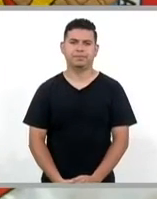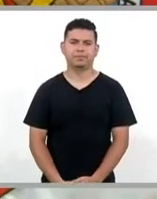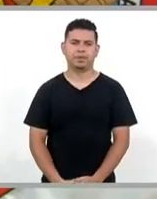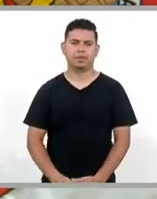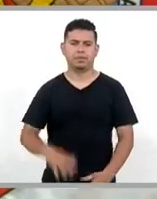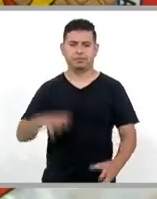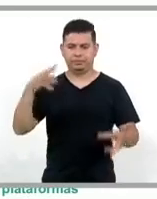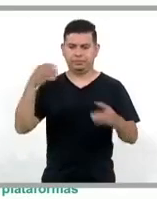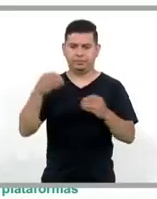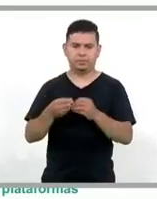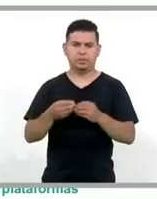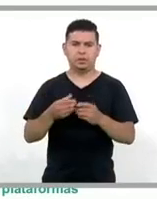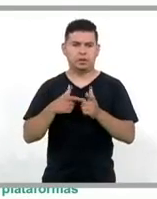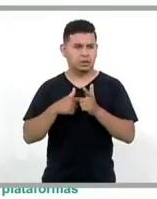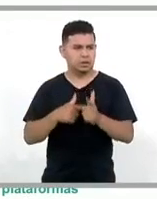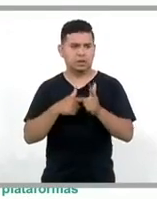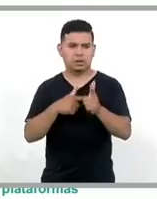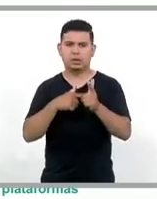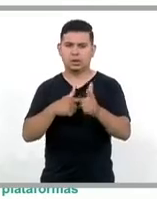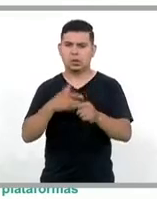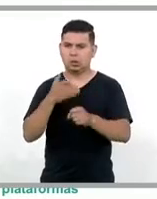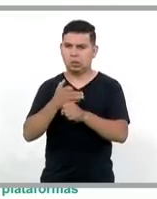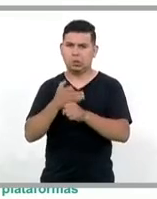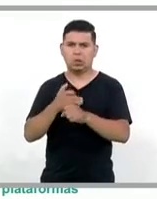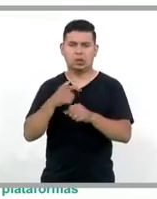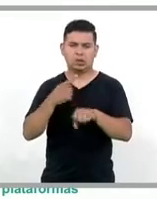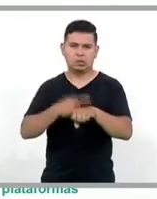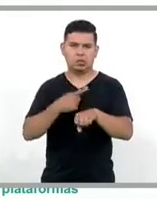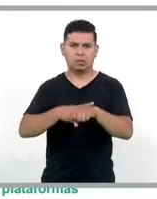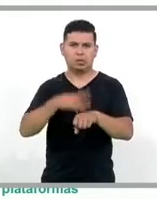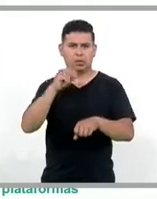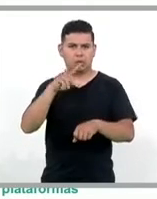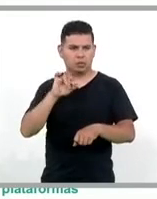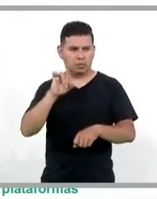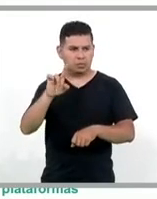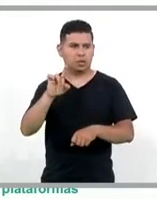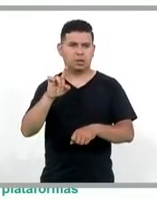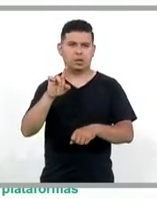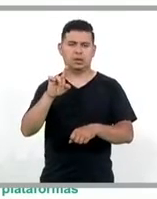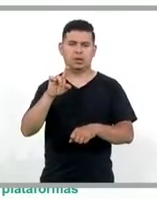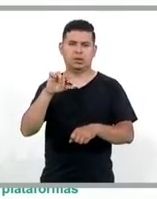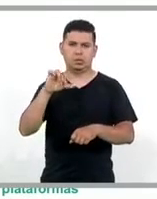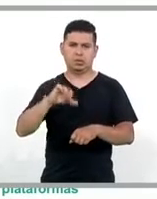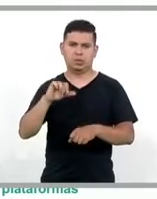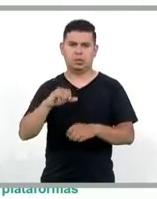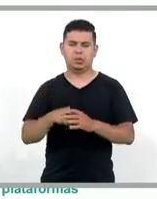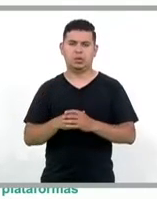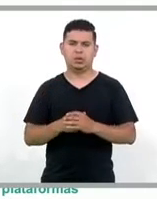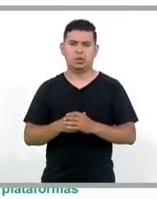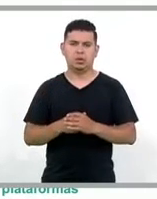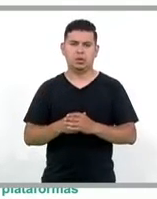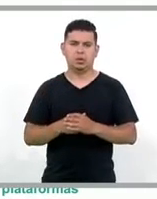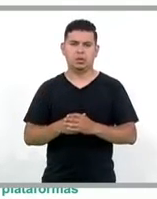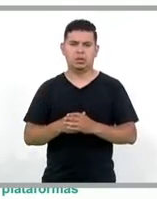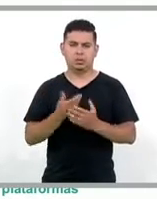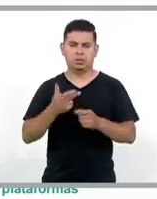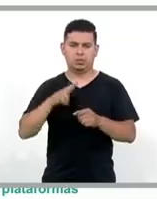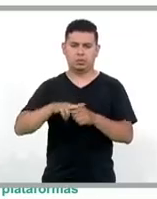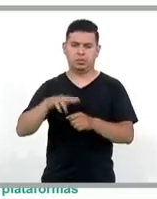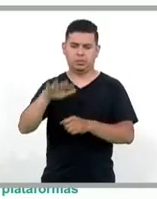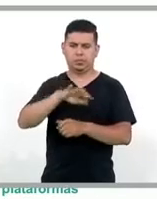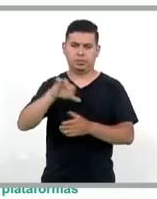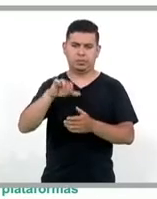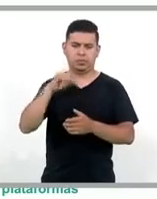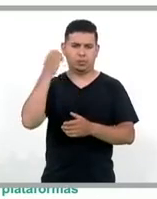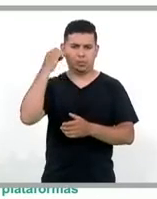activos en este momento al día de hoy 8 además de mayo tenemos en la colección número 1 valles